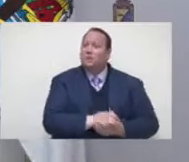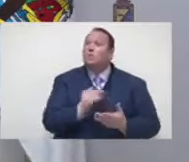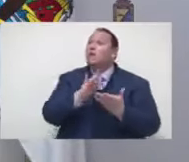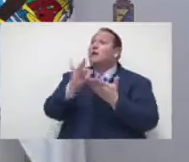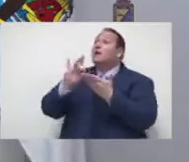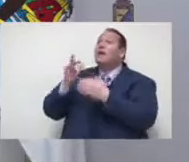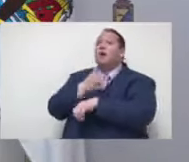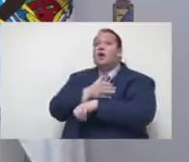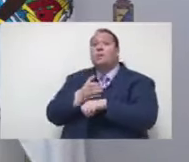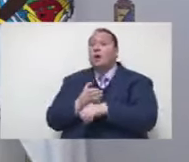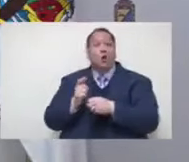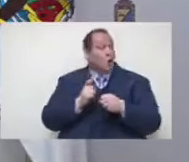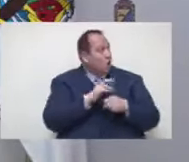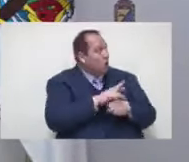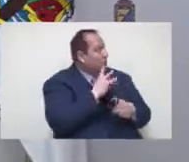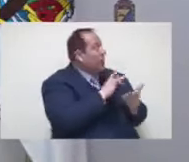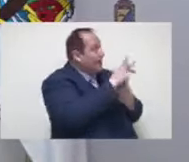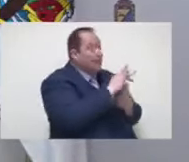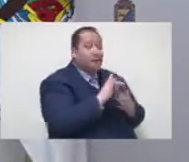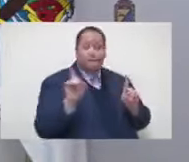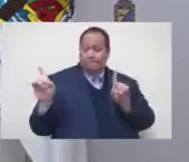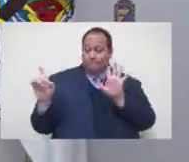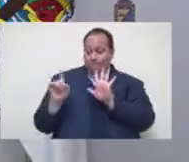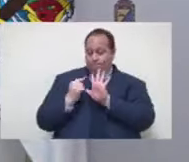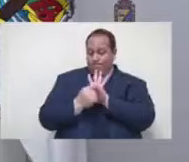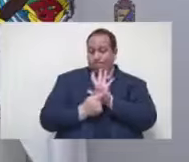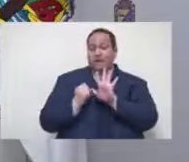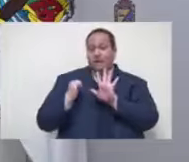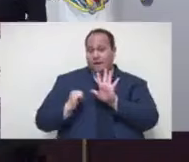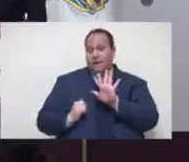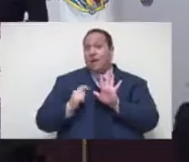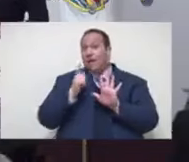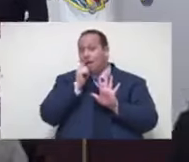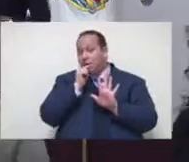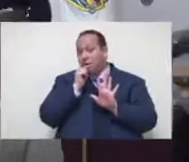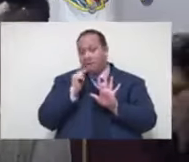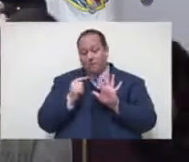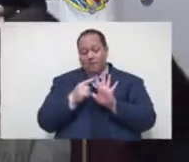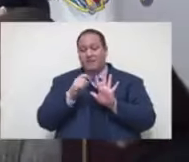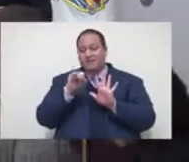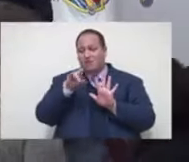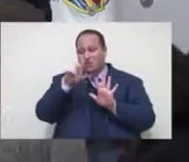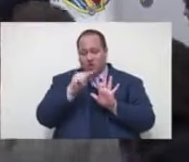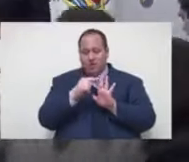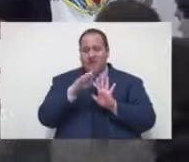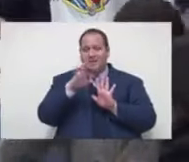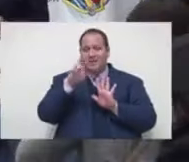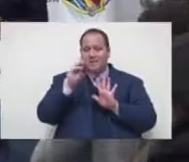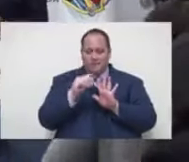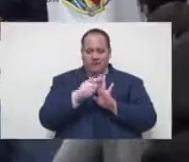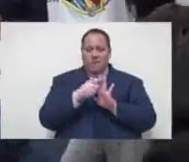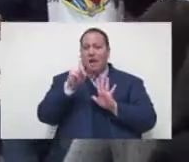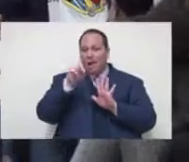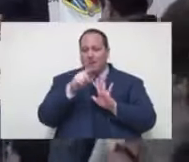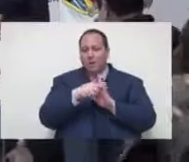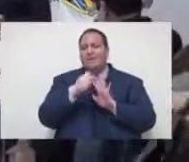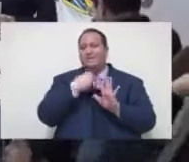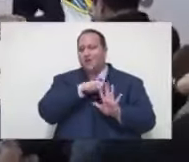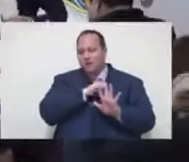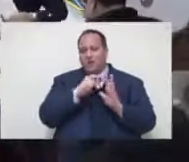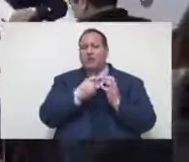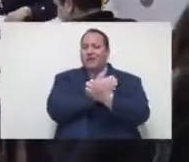gracias compañeros, muchas gracias gobernadora. Se quedan los titulares de Fiscalía, SIDUR, CES, Agua, Salud,